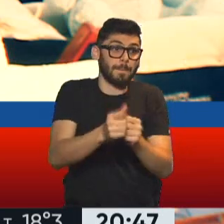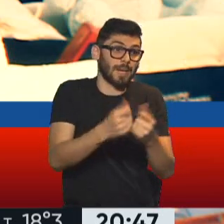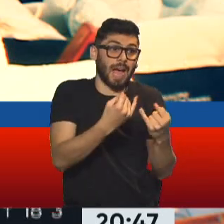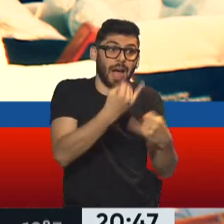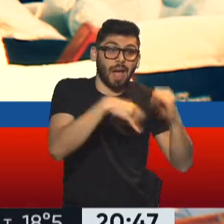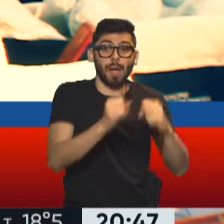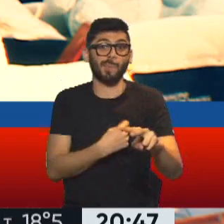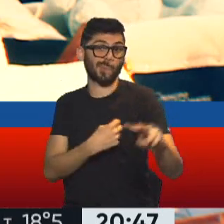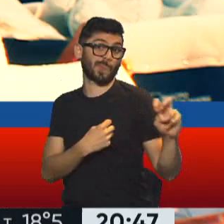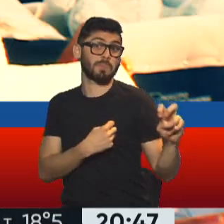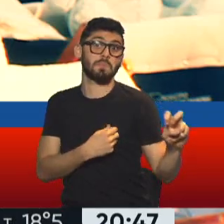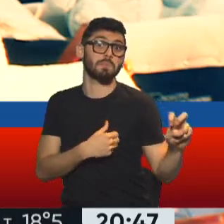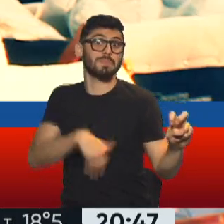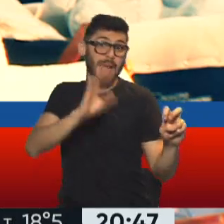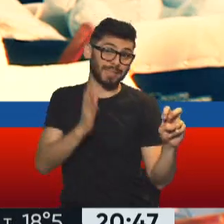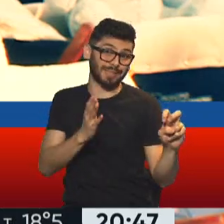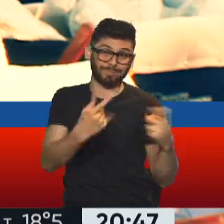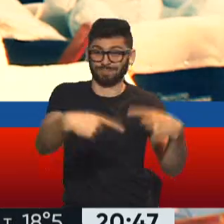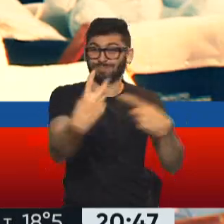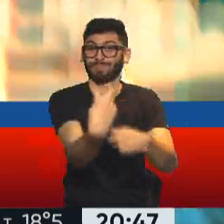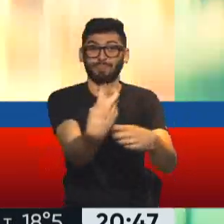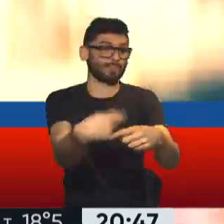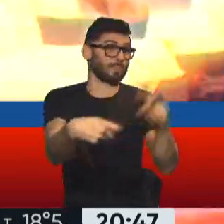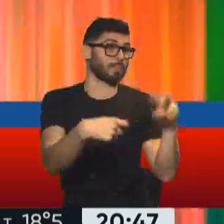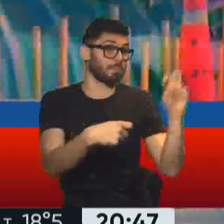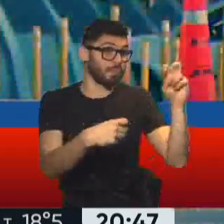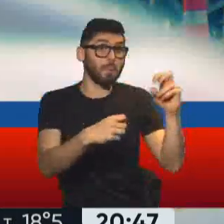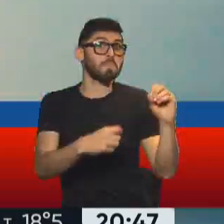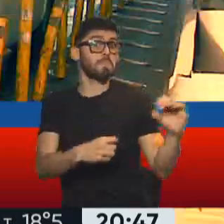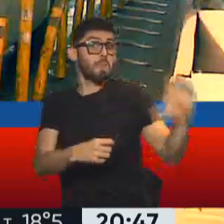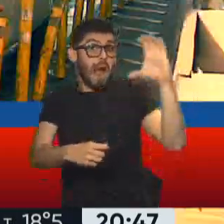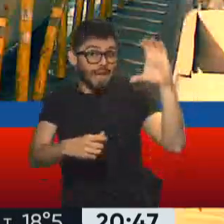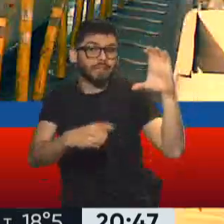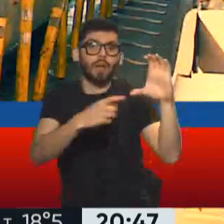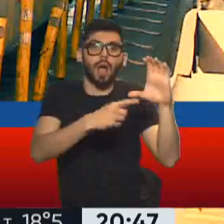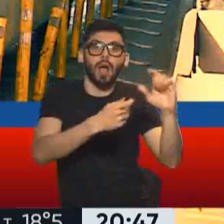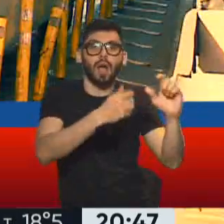empresa, y una vez que logra que esas acciones crezcan, vende la empresa.